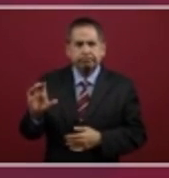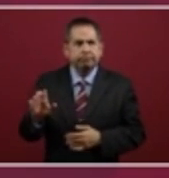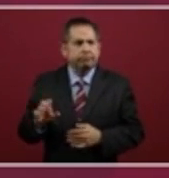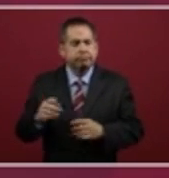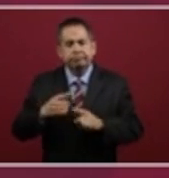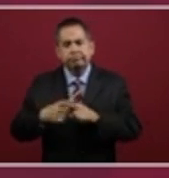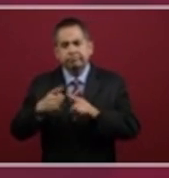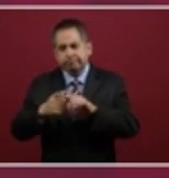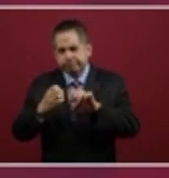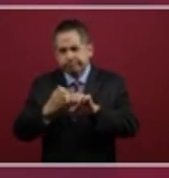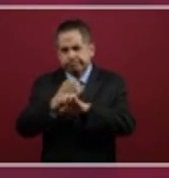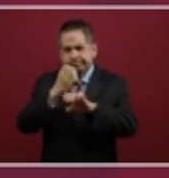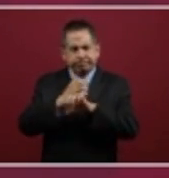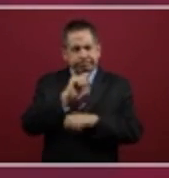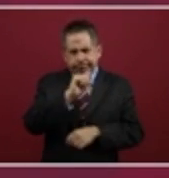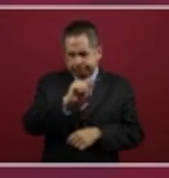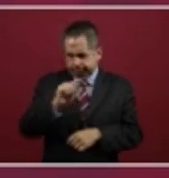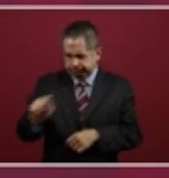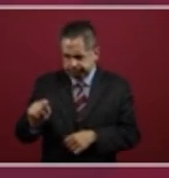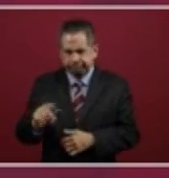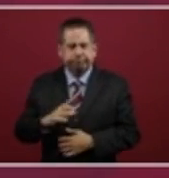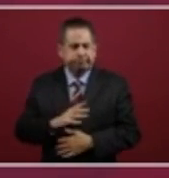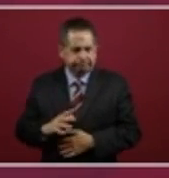otros estados. La